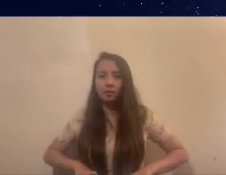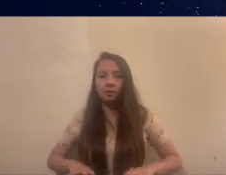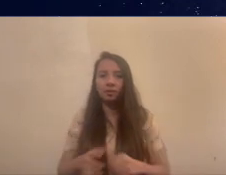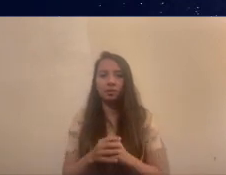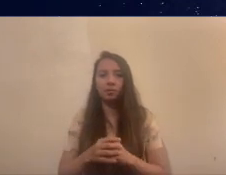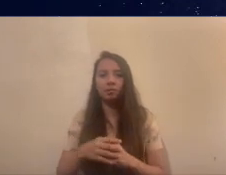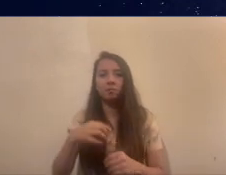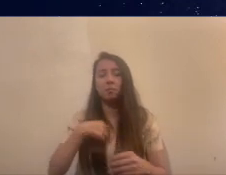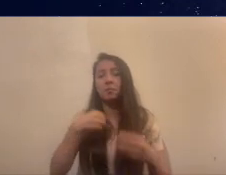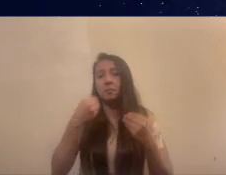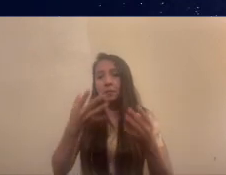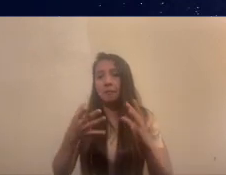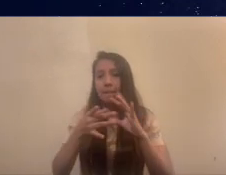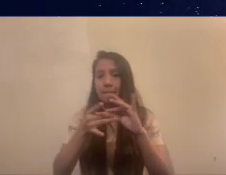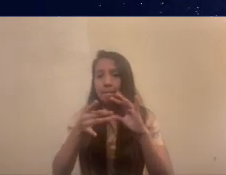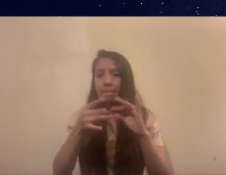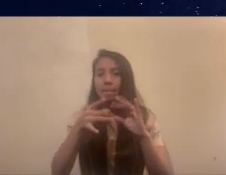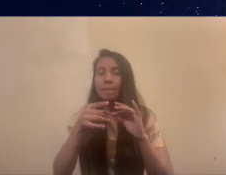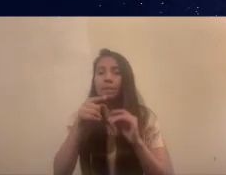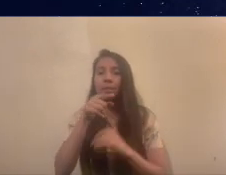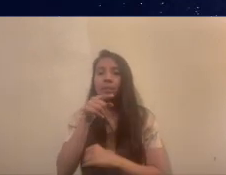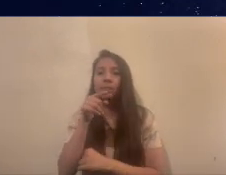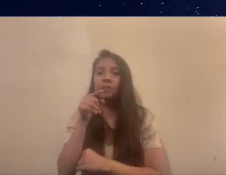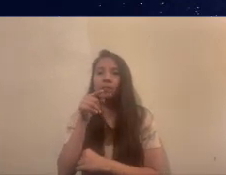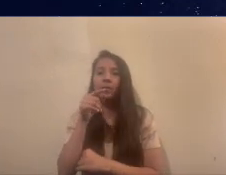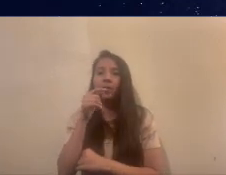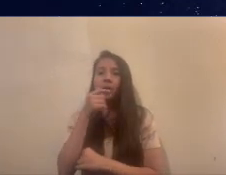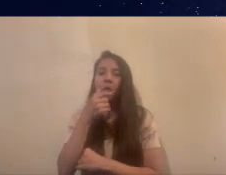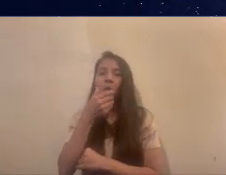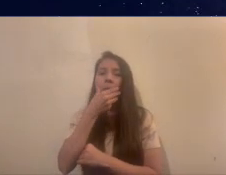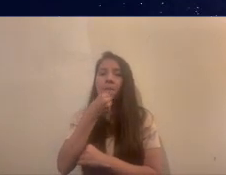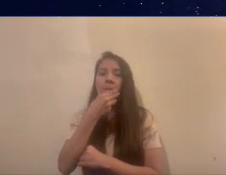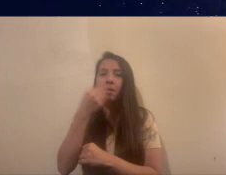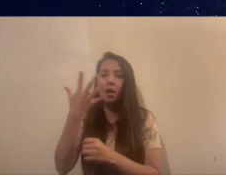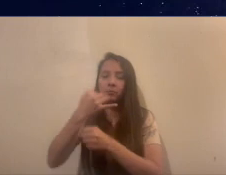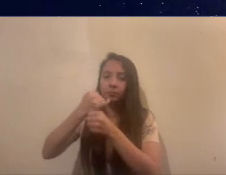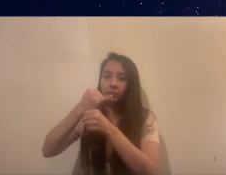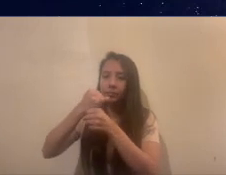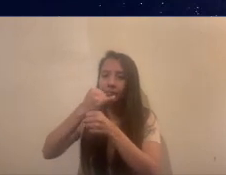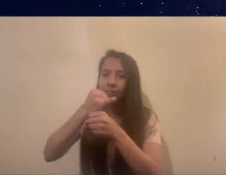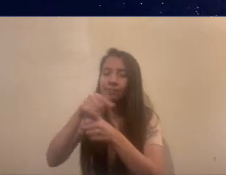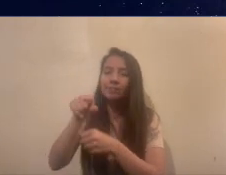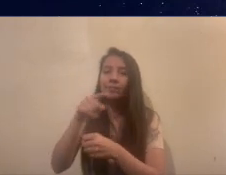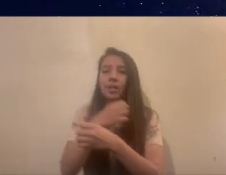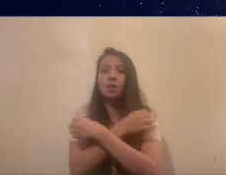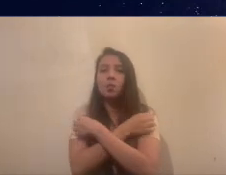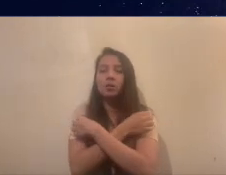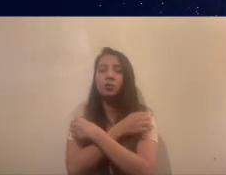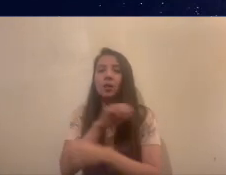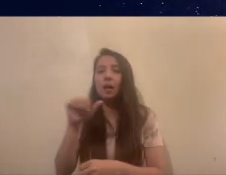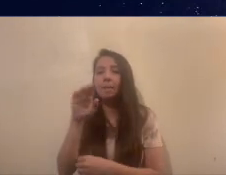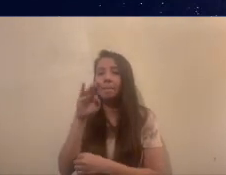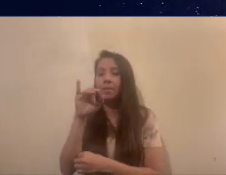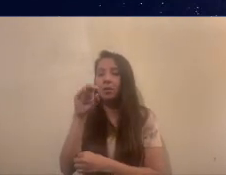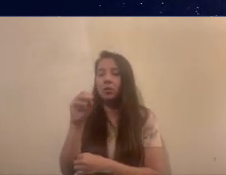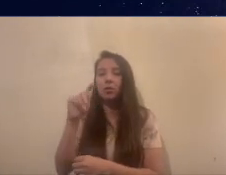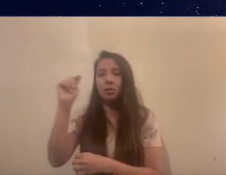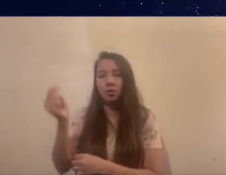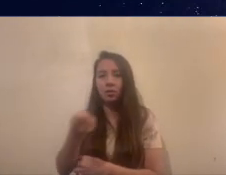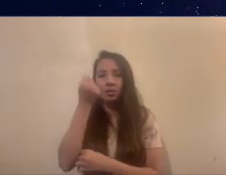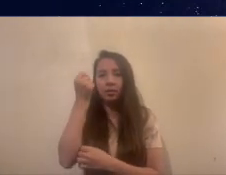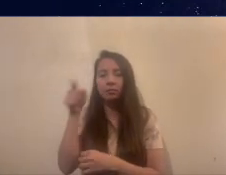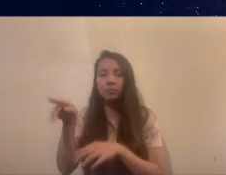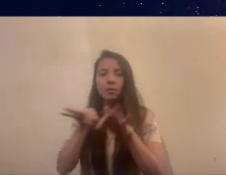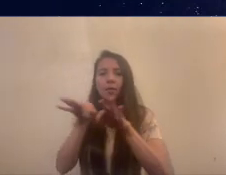unas palabras de Rob Ferl, que es un investigador en el Centro de Investigaciones y Educación de Biotecnología Agrícola